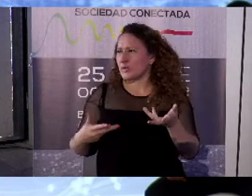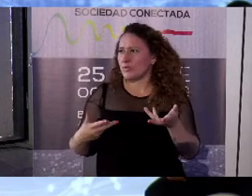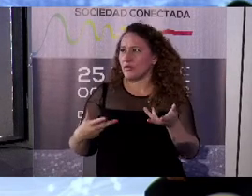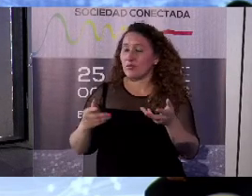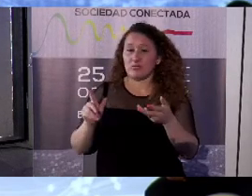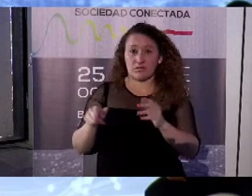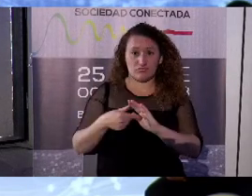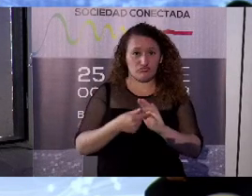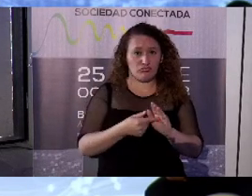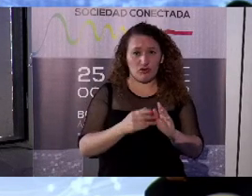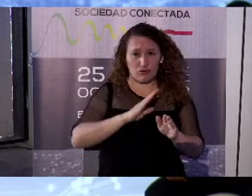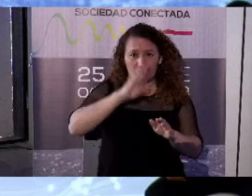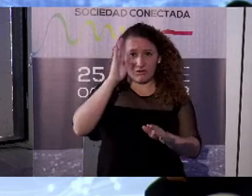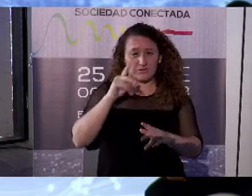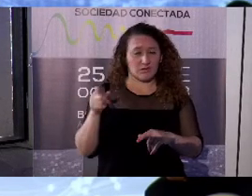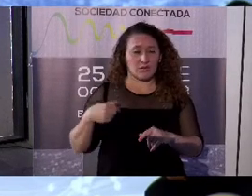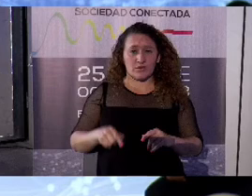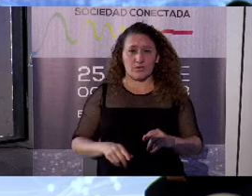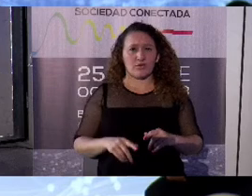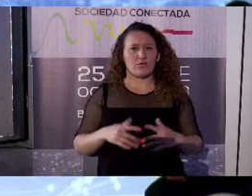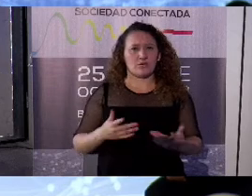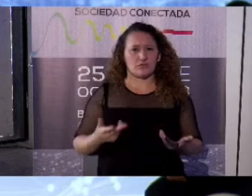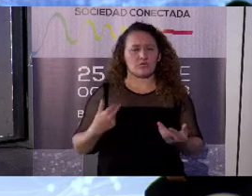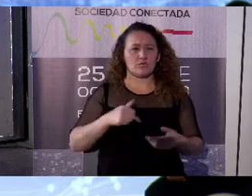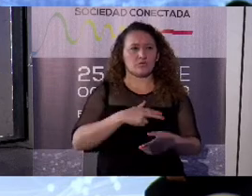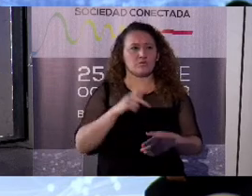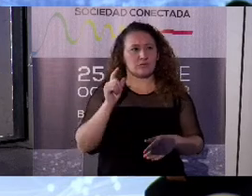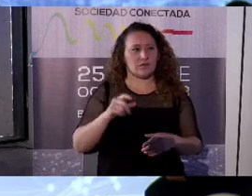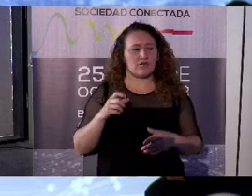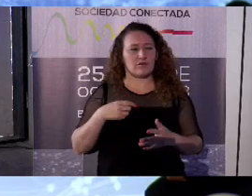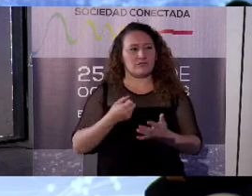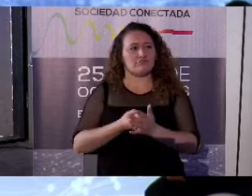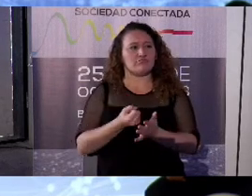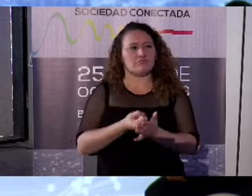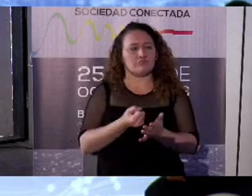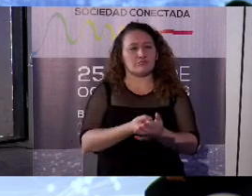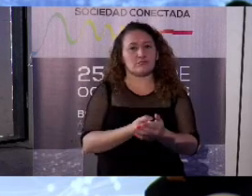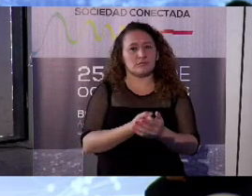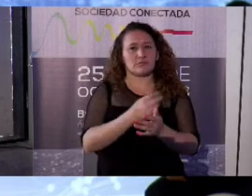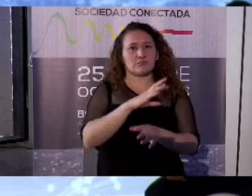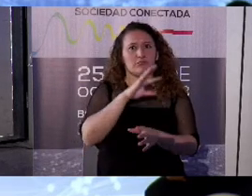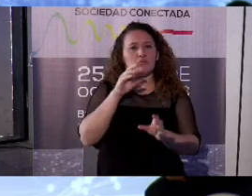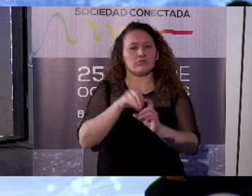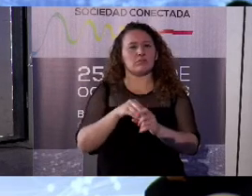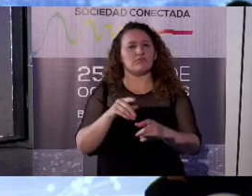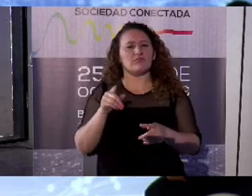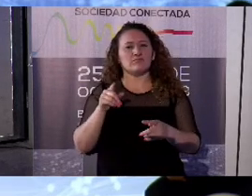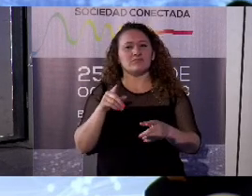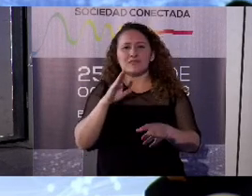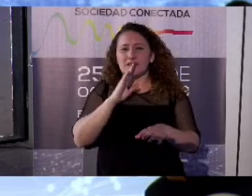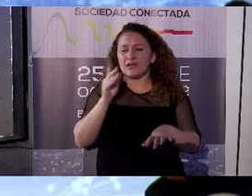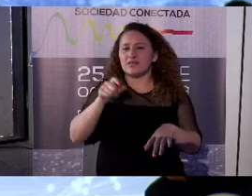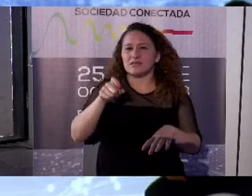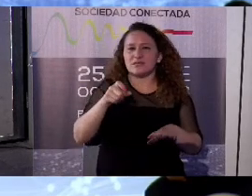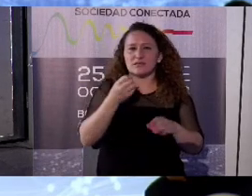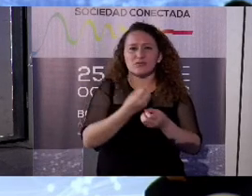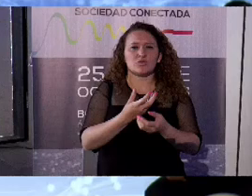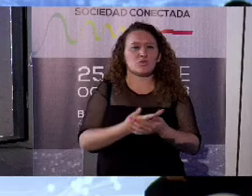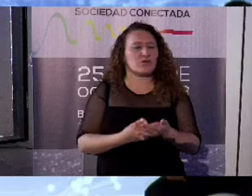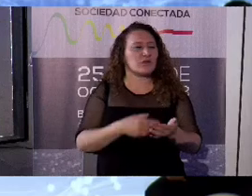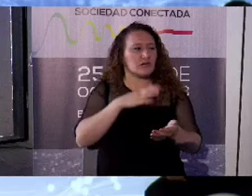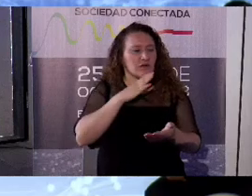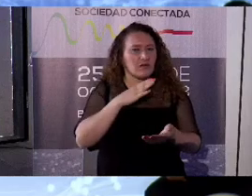tradicional lo que tenemos que hacer es ver de qué manera podemos incluir las necesidades de que necesiten la infraestructura para